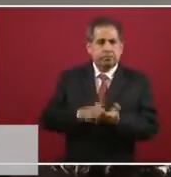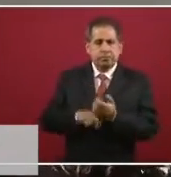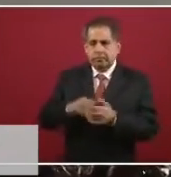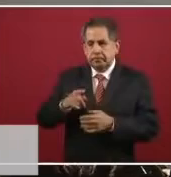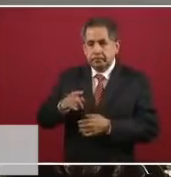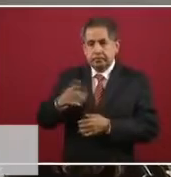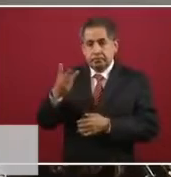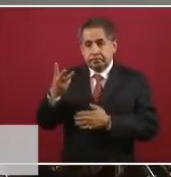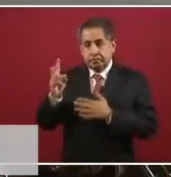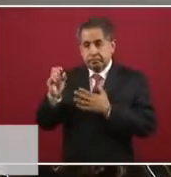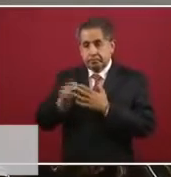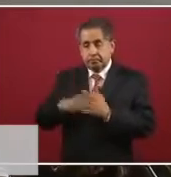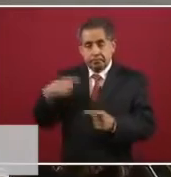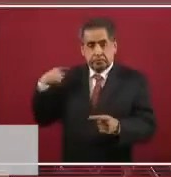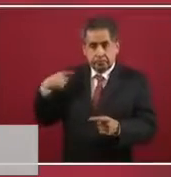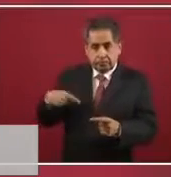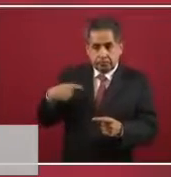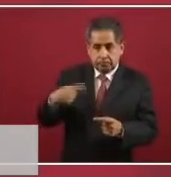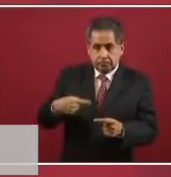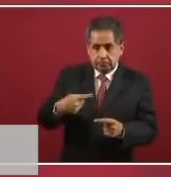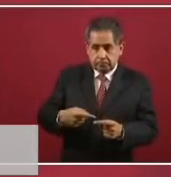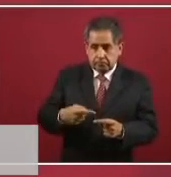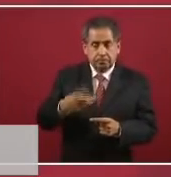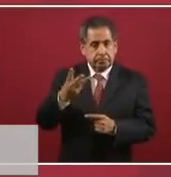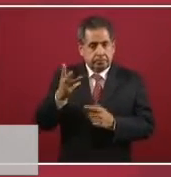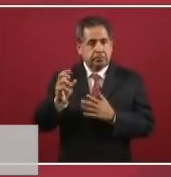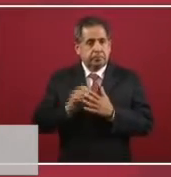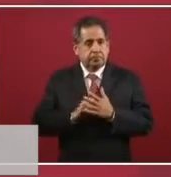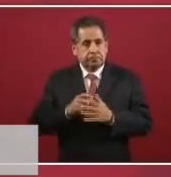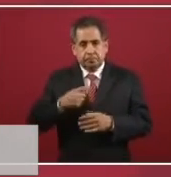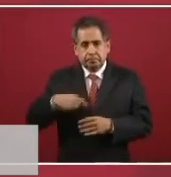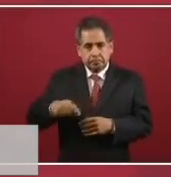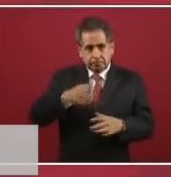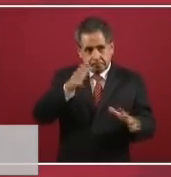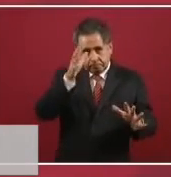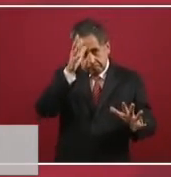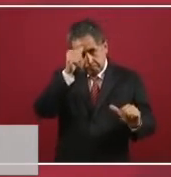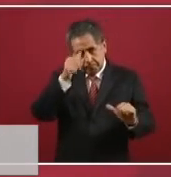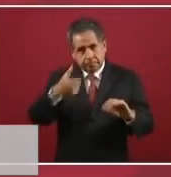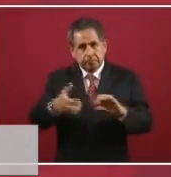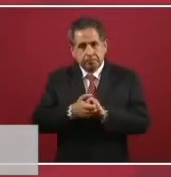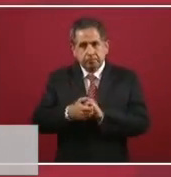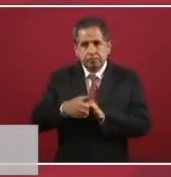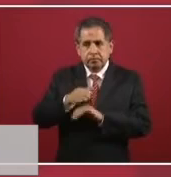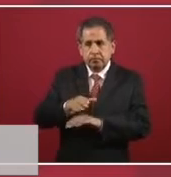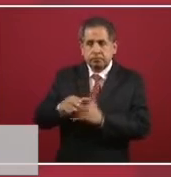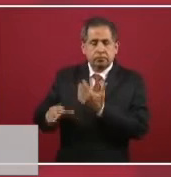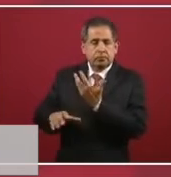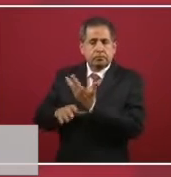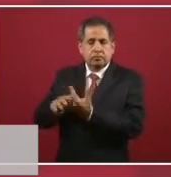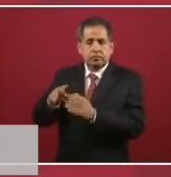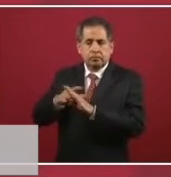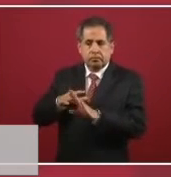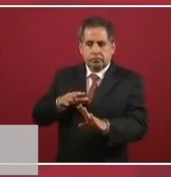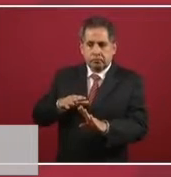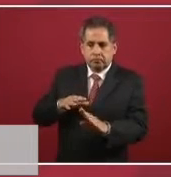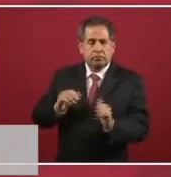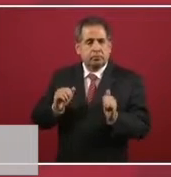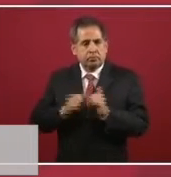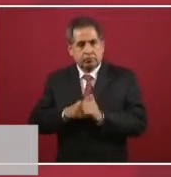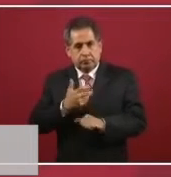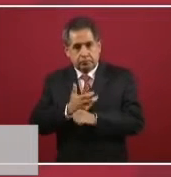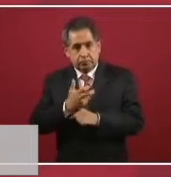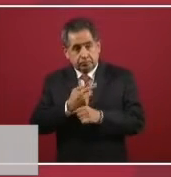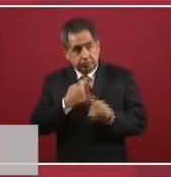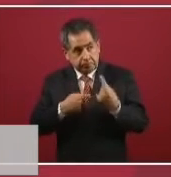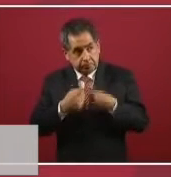el presidente Donald Trump en muy buenos términos. En este momento la relación es buena y no existe discrepancias o desacuerdos que puedan afectar la